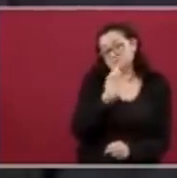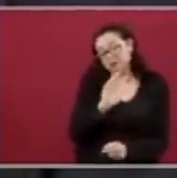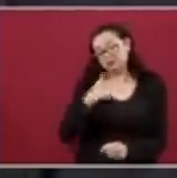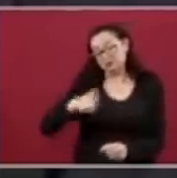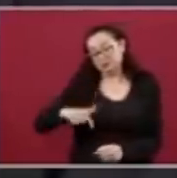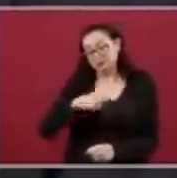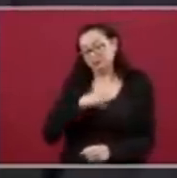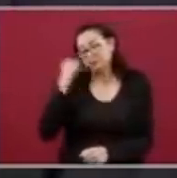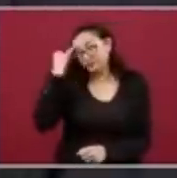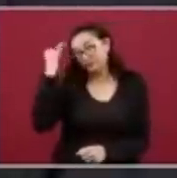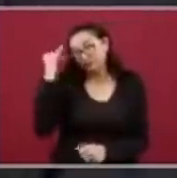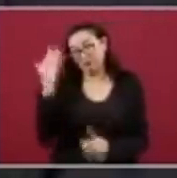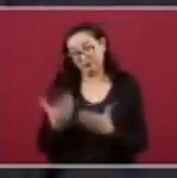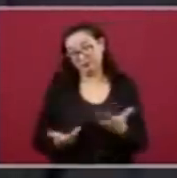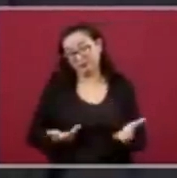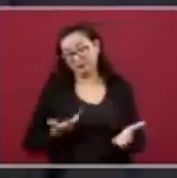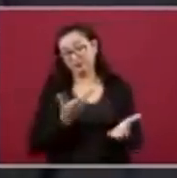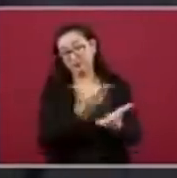no puedan en 10 años